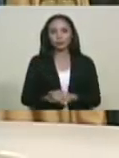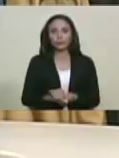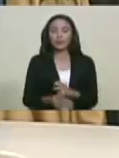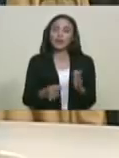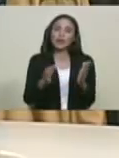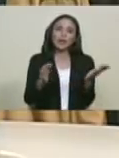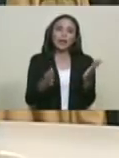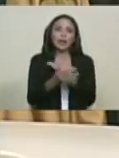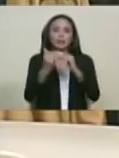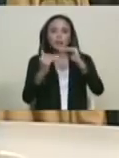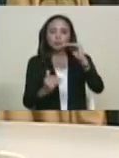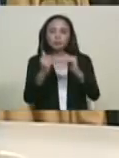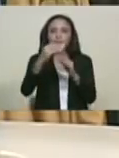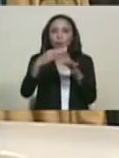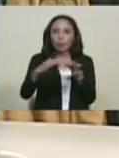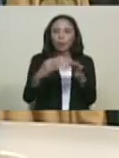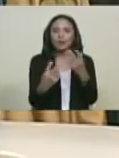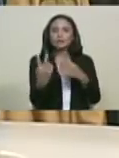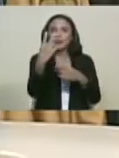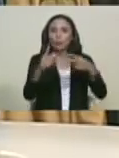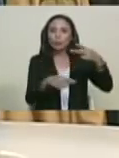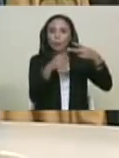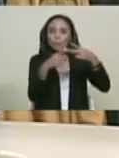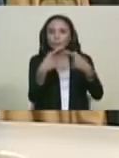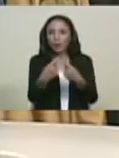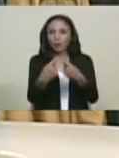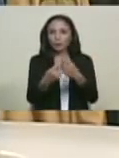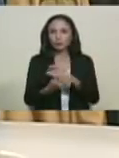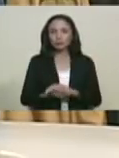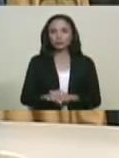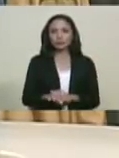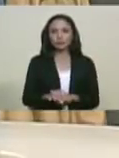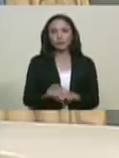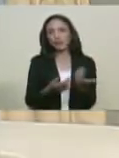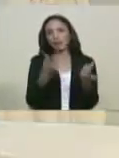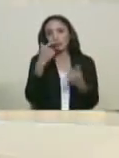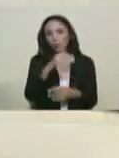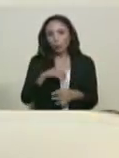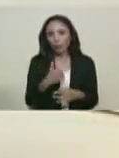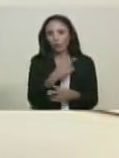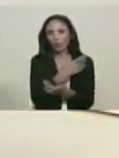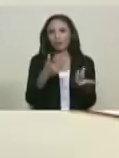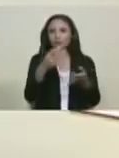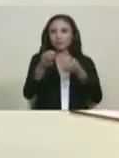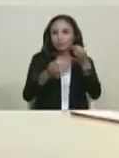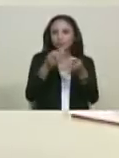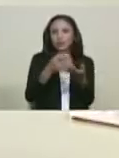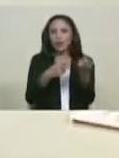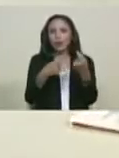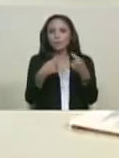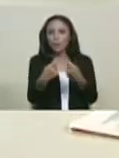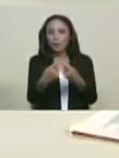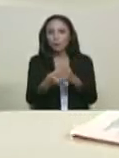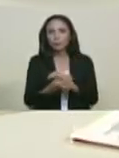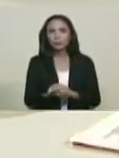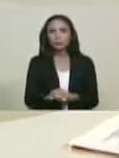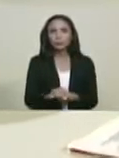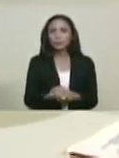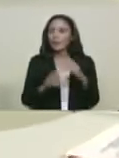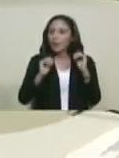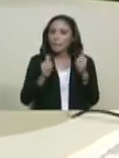va a ser la segunda unidad contable de la republica iba a empezar sus